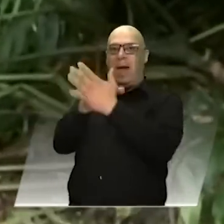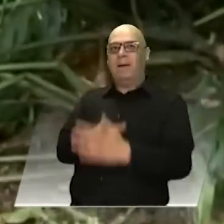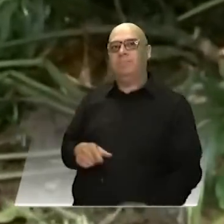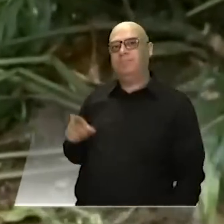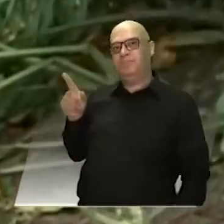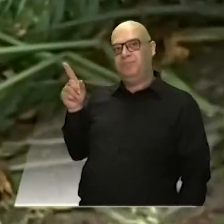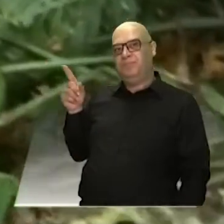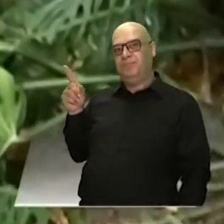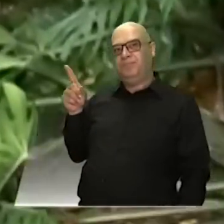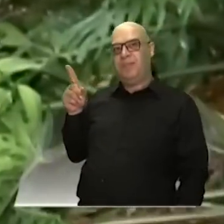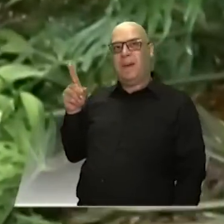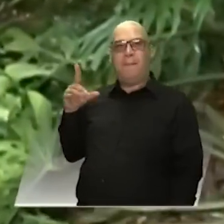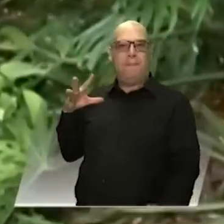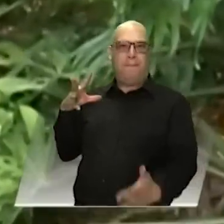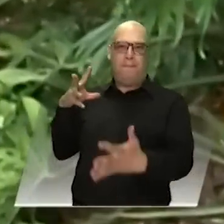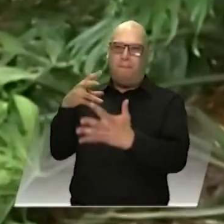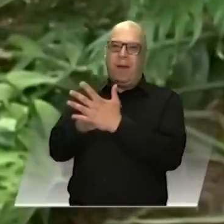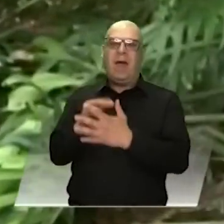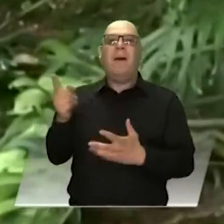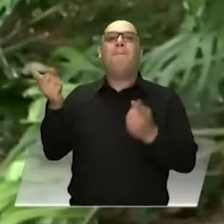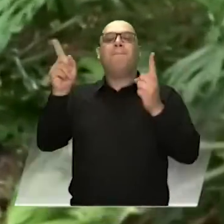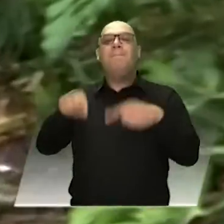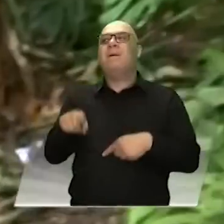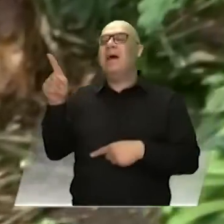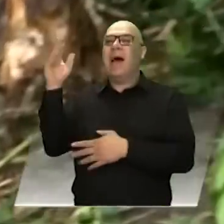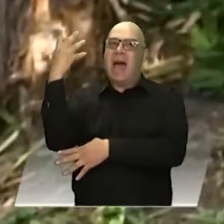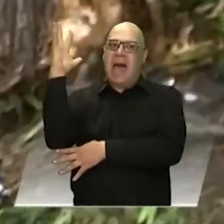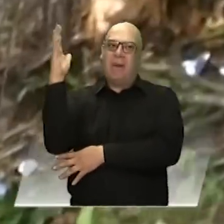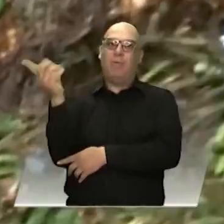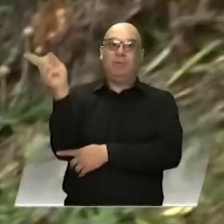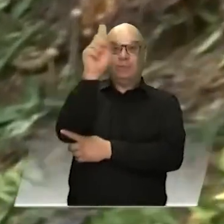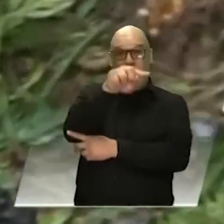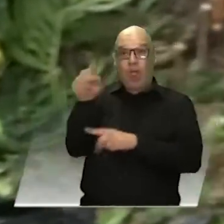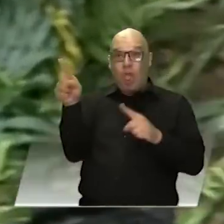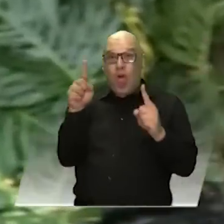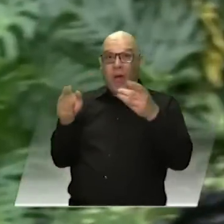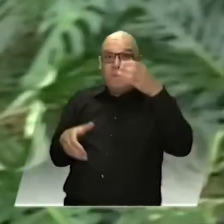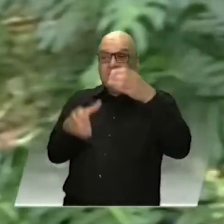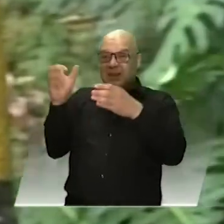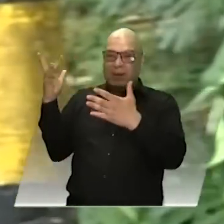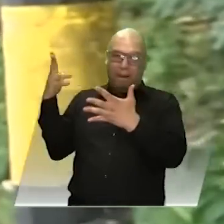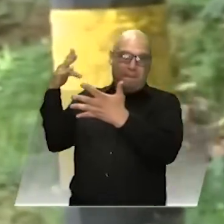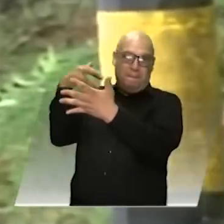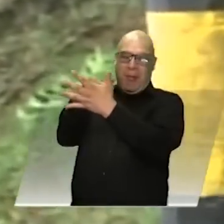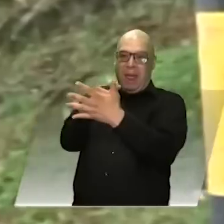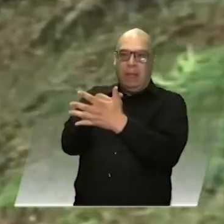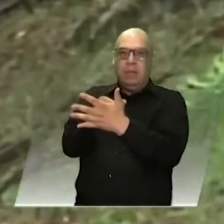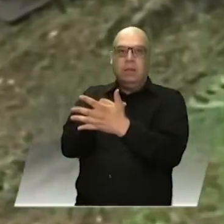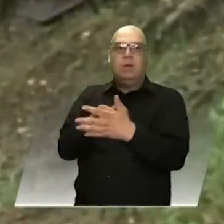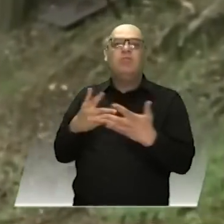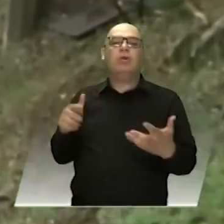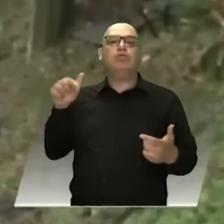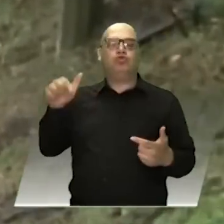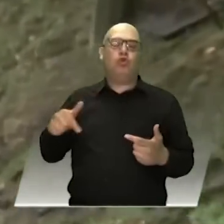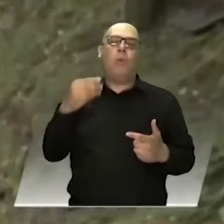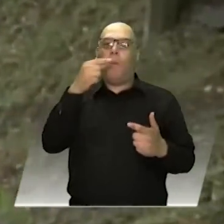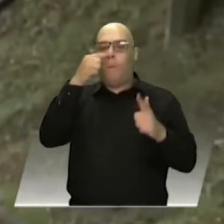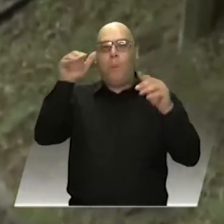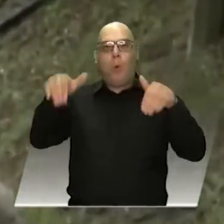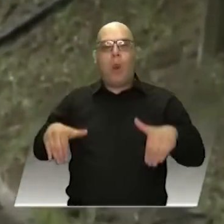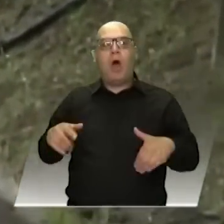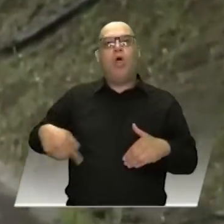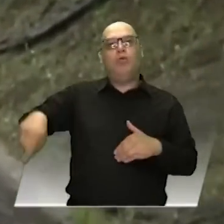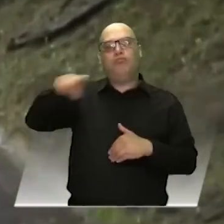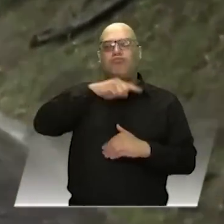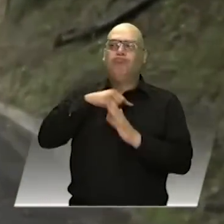ustedes pueden ver algo inclinado, pero también con el árbol que está allí en esa parte natural de esta zona residencial del barrio El Poblado. La información que nos dicen